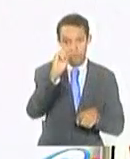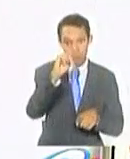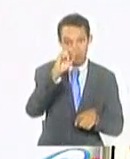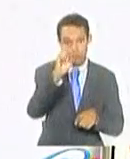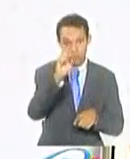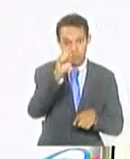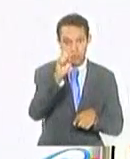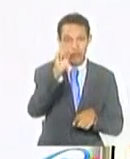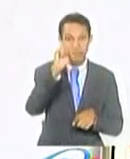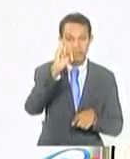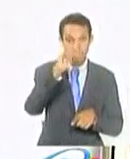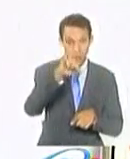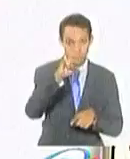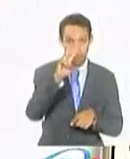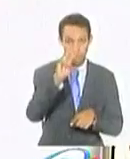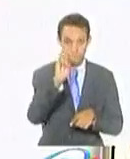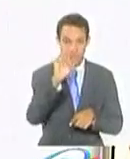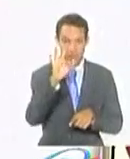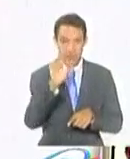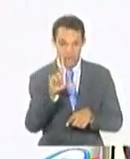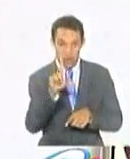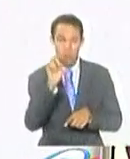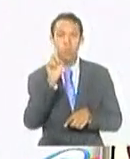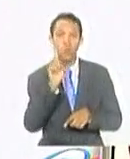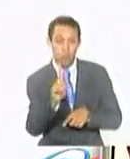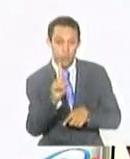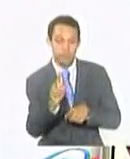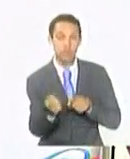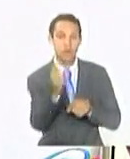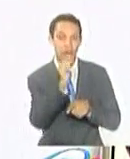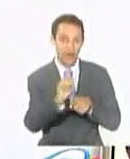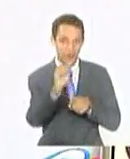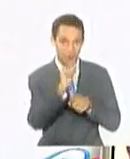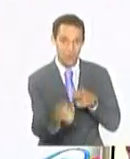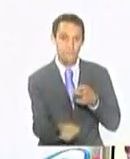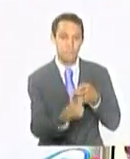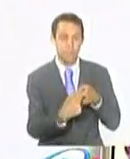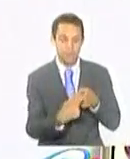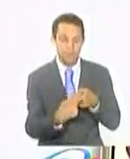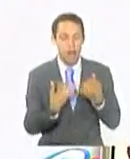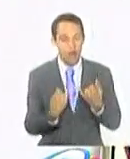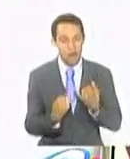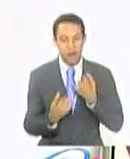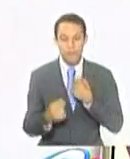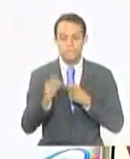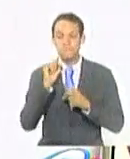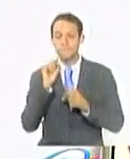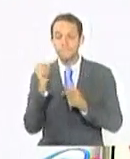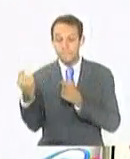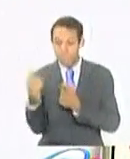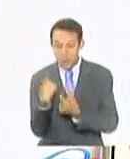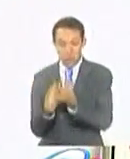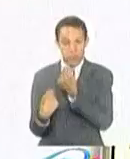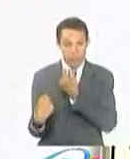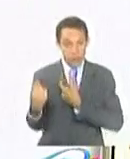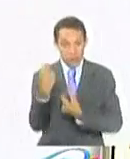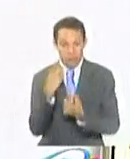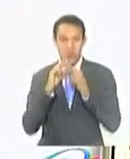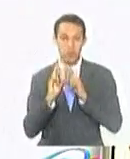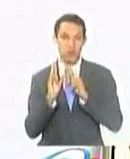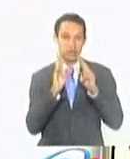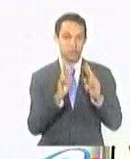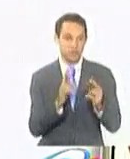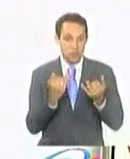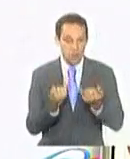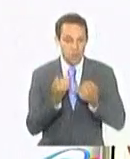es @ conexion vital 1 Esos son los mecanismos que tenemos mecanismos a los cuales les vamos a dar cabida en la tarde